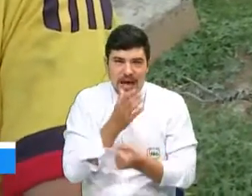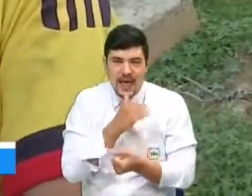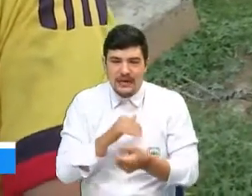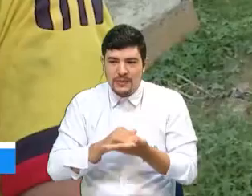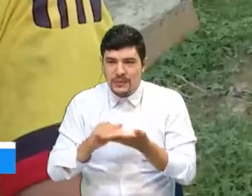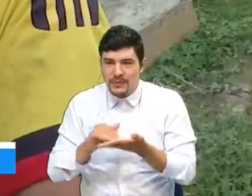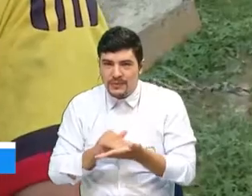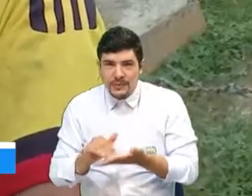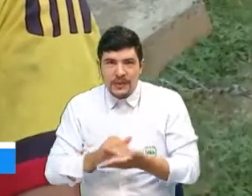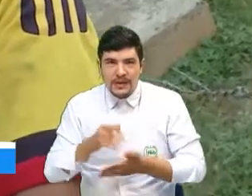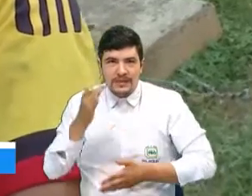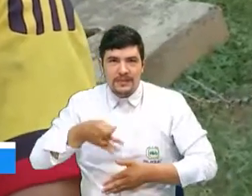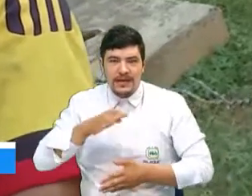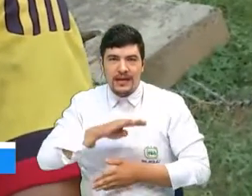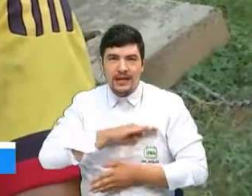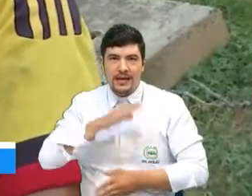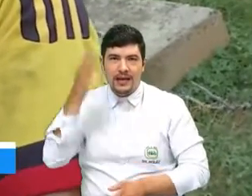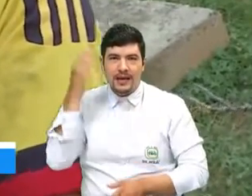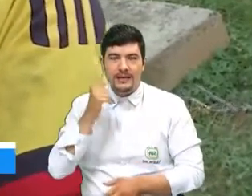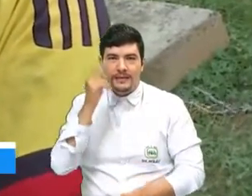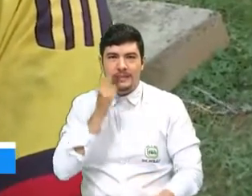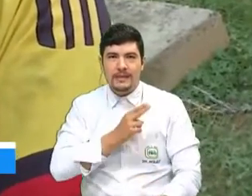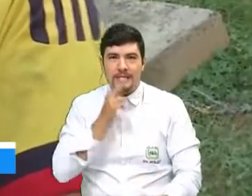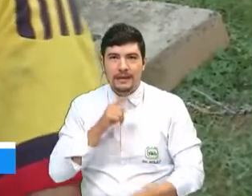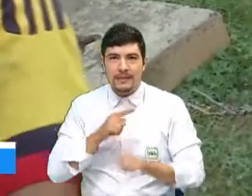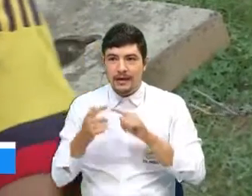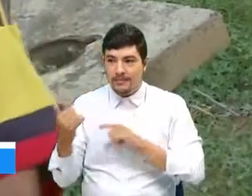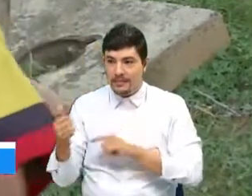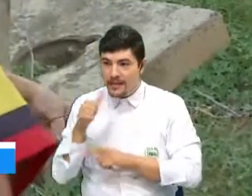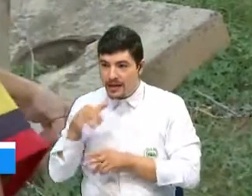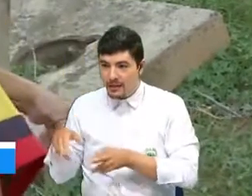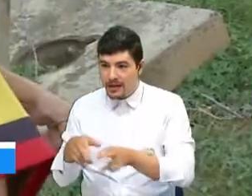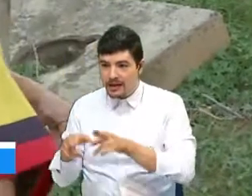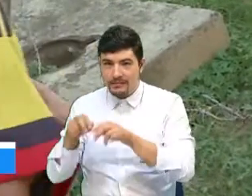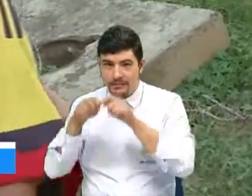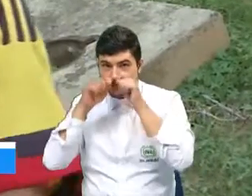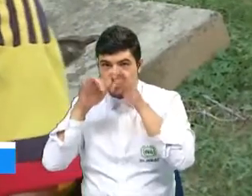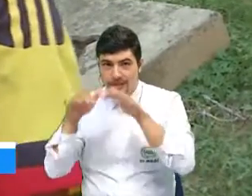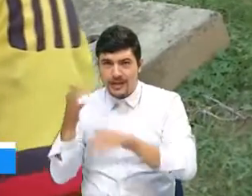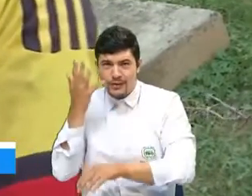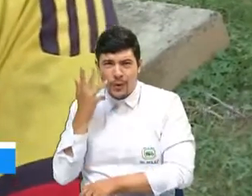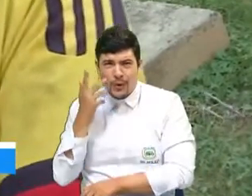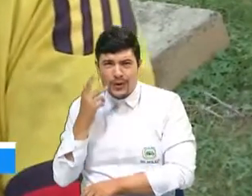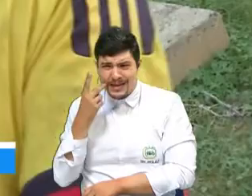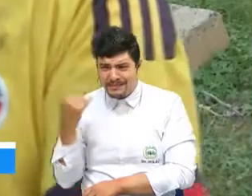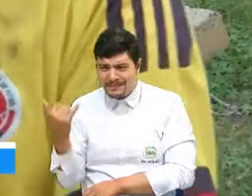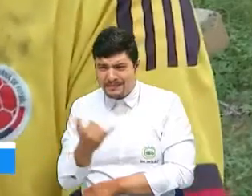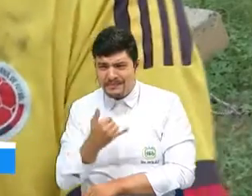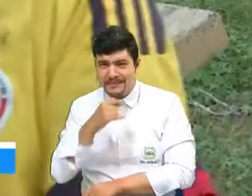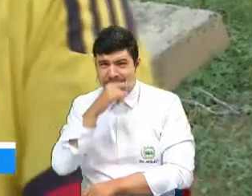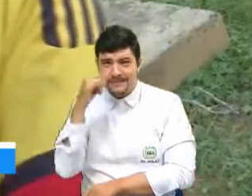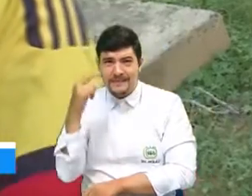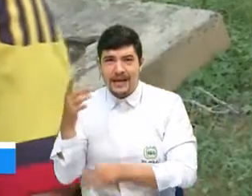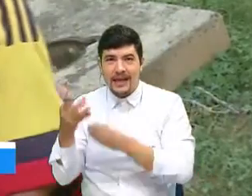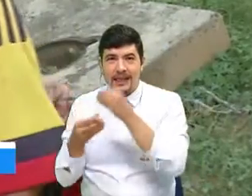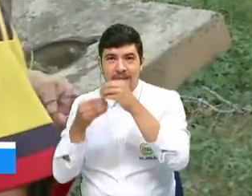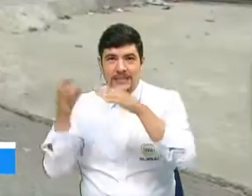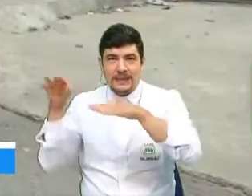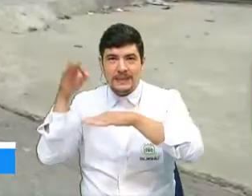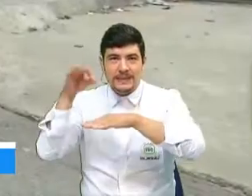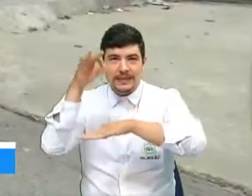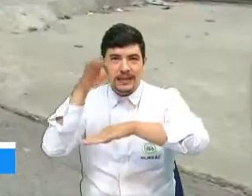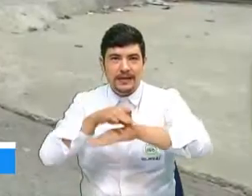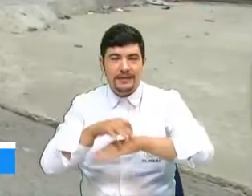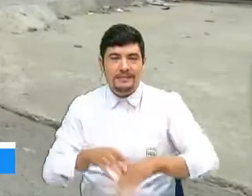siempre es prometiendo lo mismo y no escaño ahí como se lo ven diario produciendo malos olores y sant cueros y de